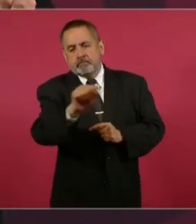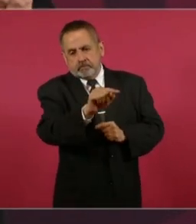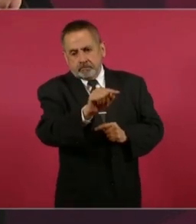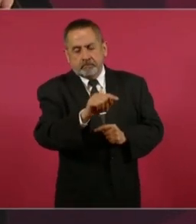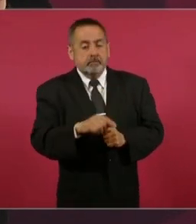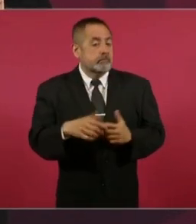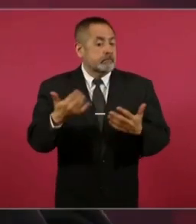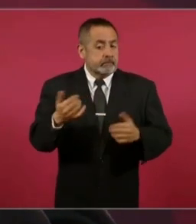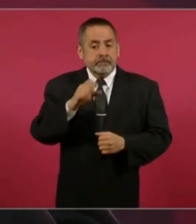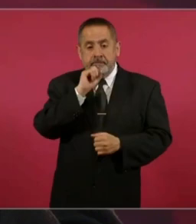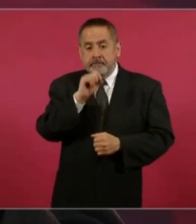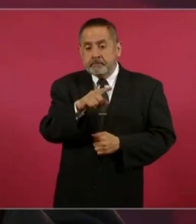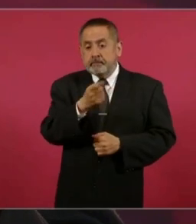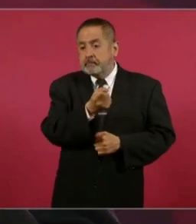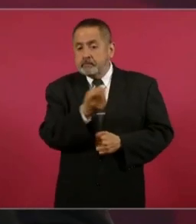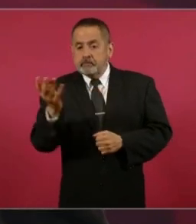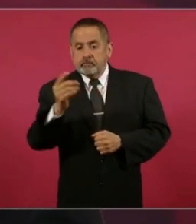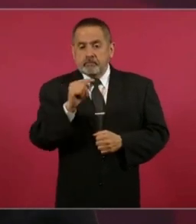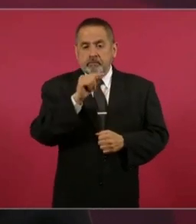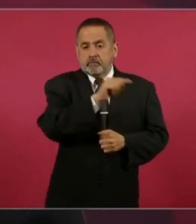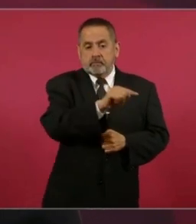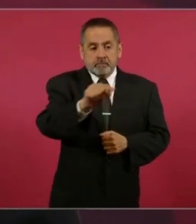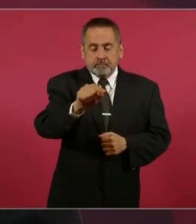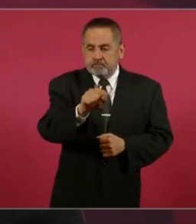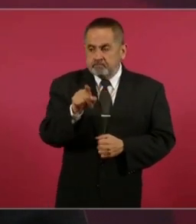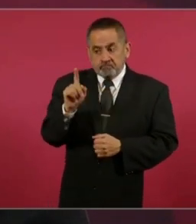algunos casos hay